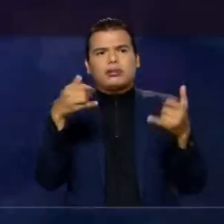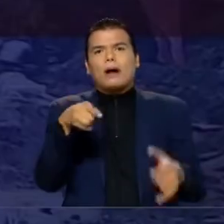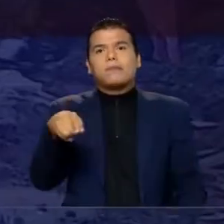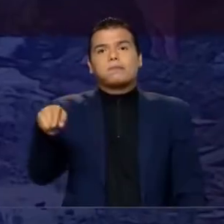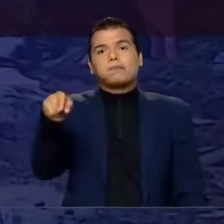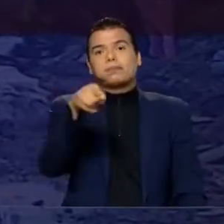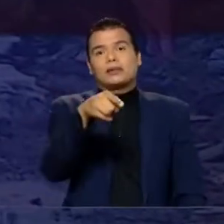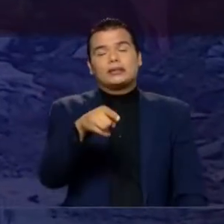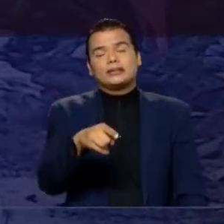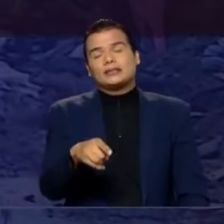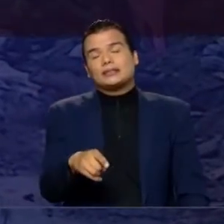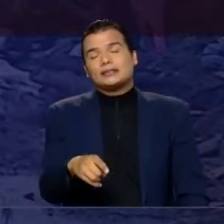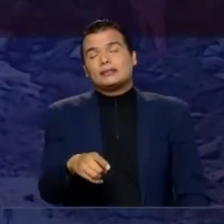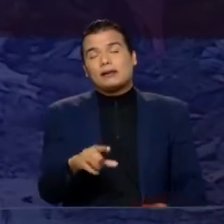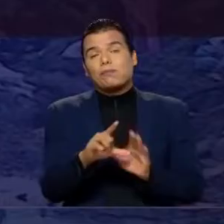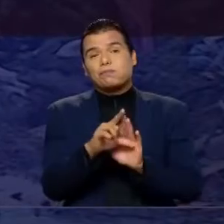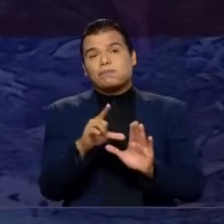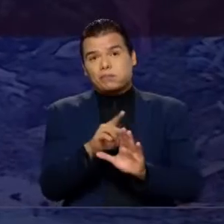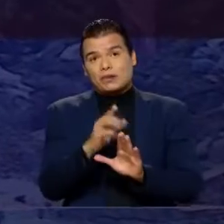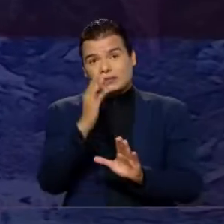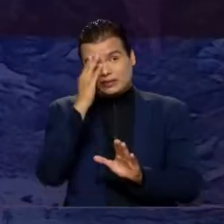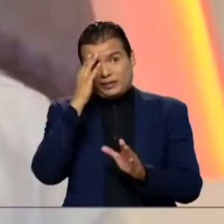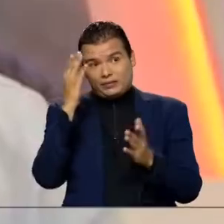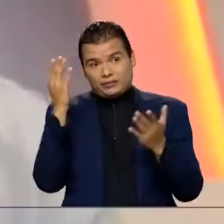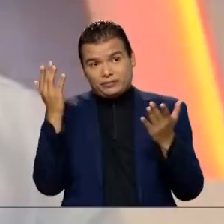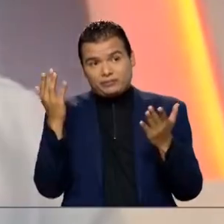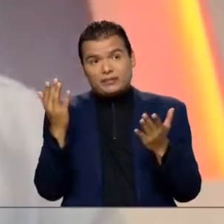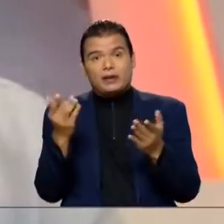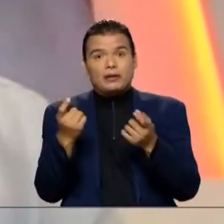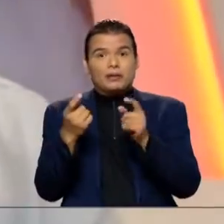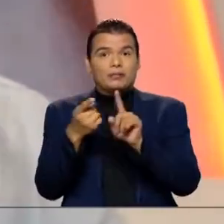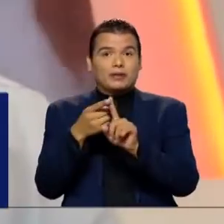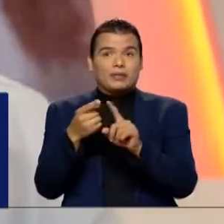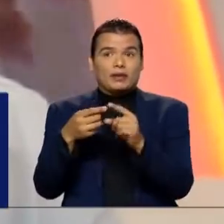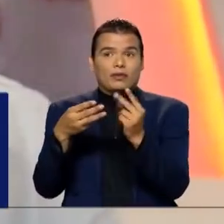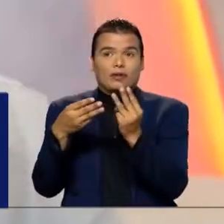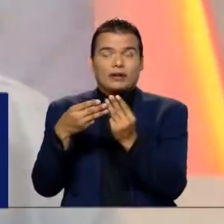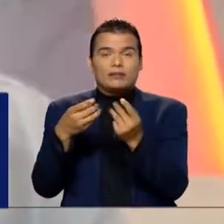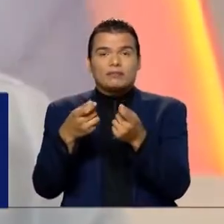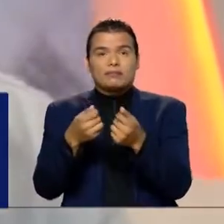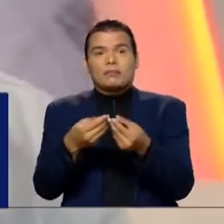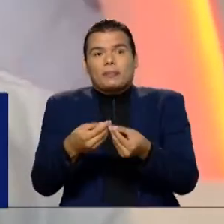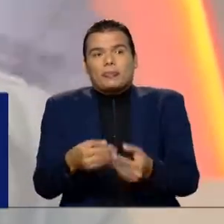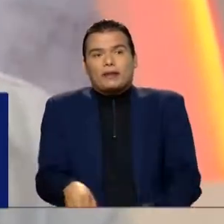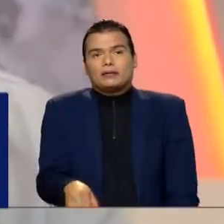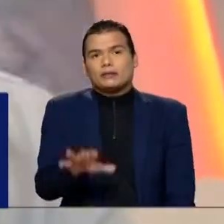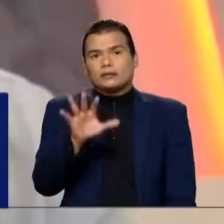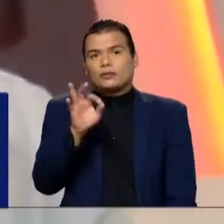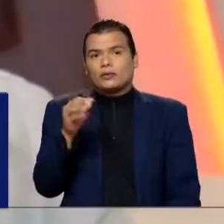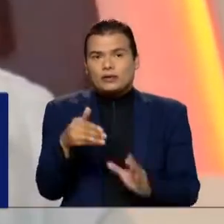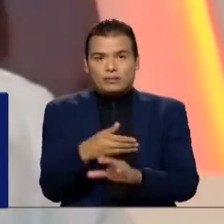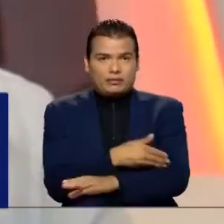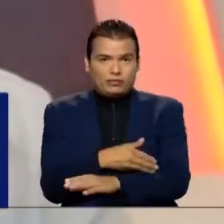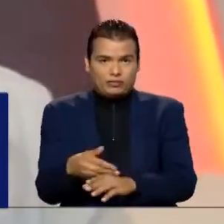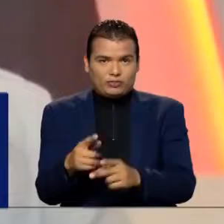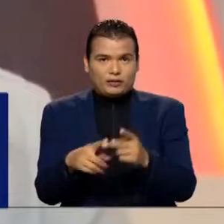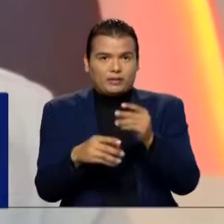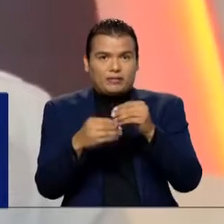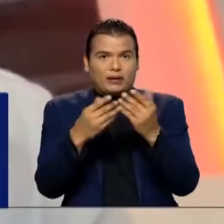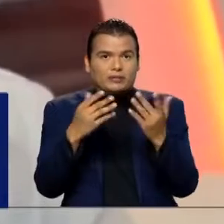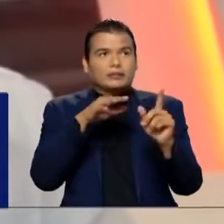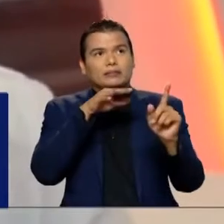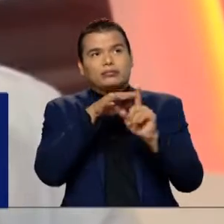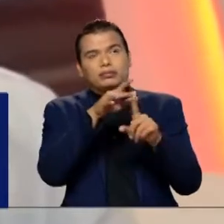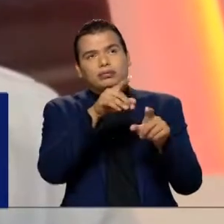millonarias pérdidas para la empresa de servicios públicos. Aquí tenemos pérdida de casi del 15%, que equivale a